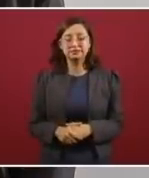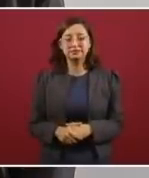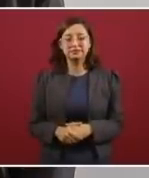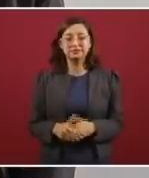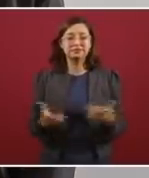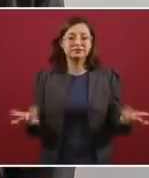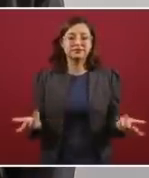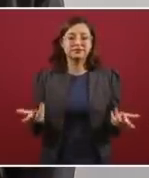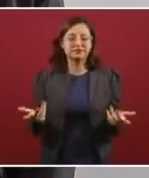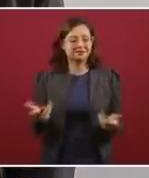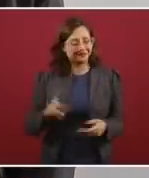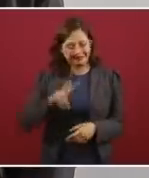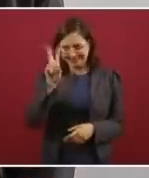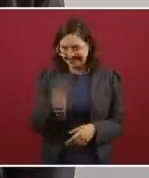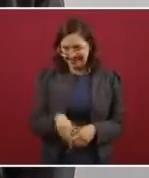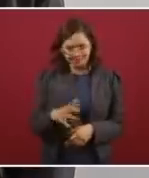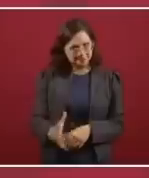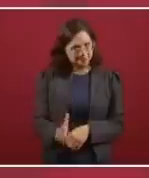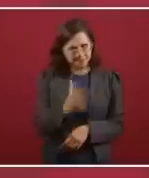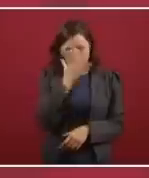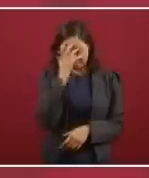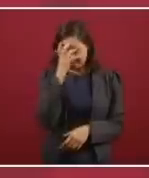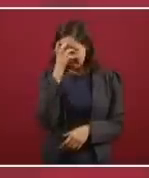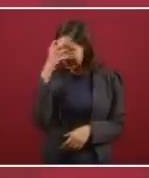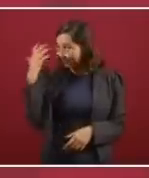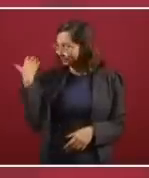da hasta pena ajena,